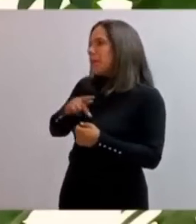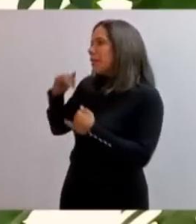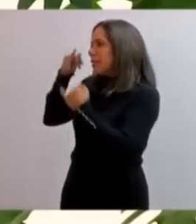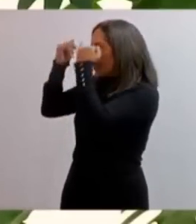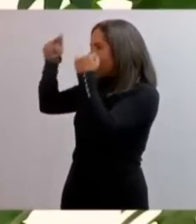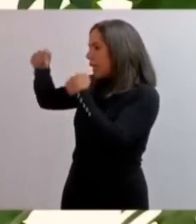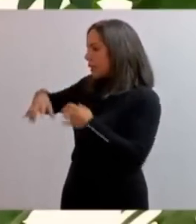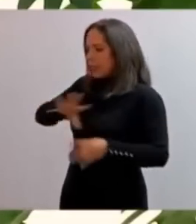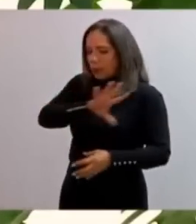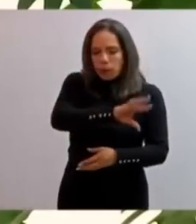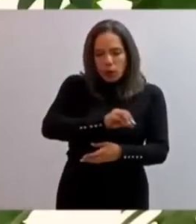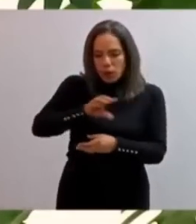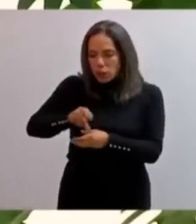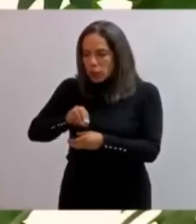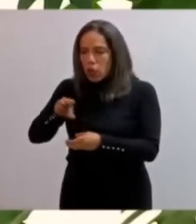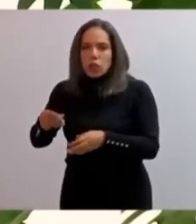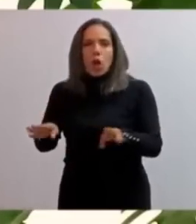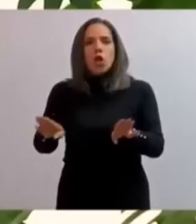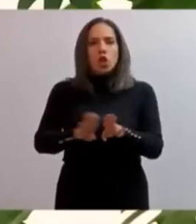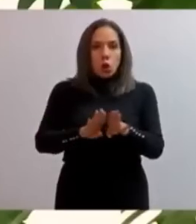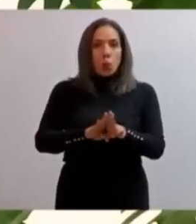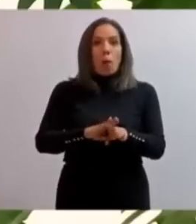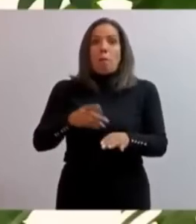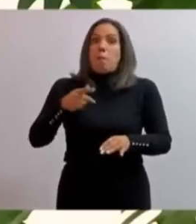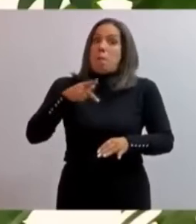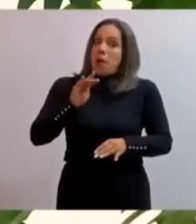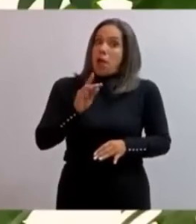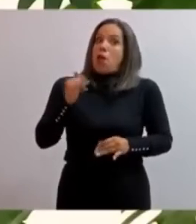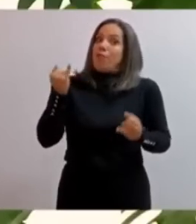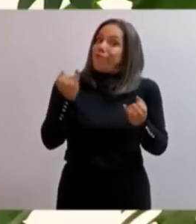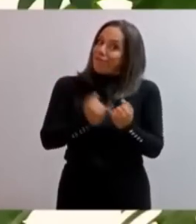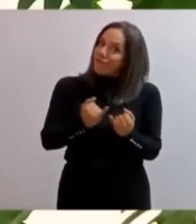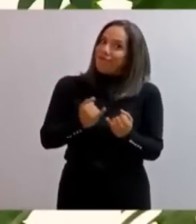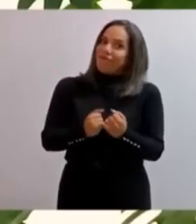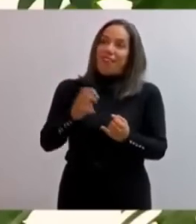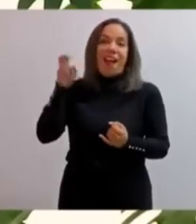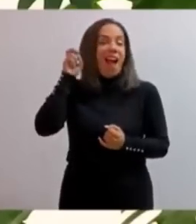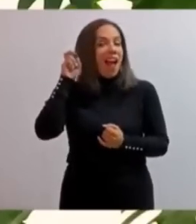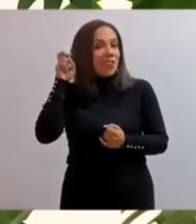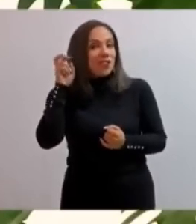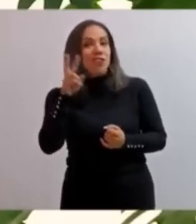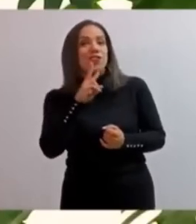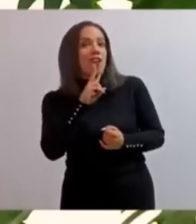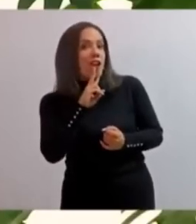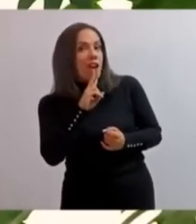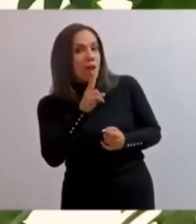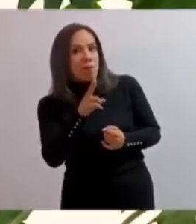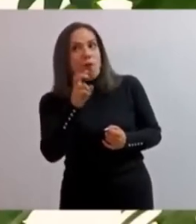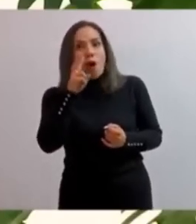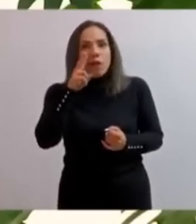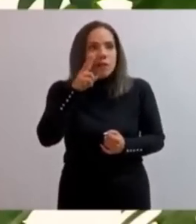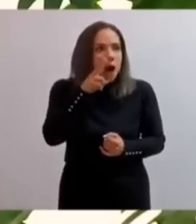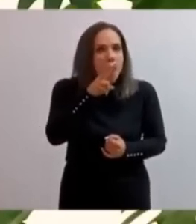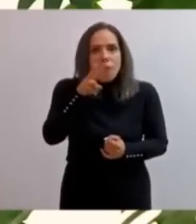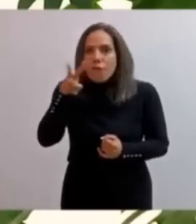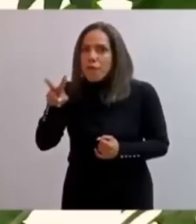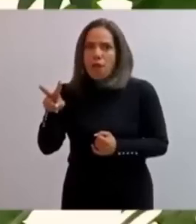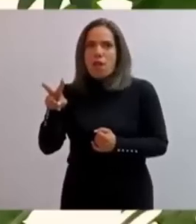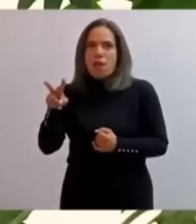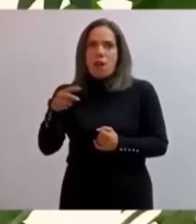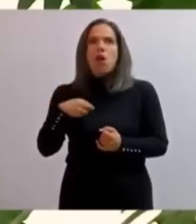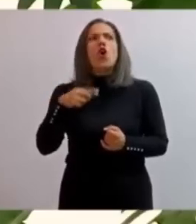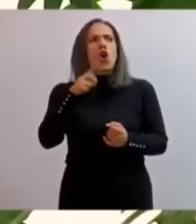también tenemos que enseñar a escuchar el argumento del otro, a buscar dónde hay puntos